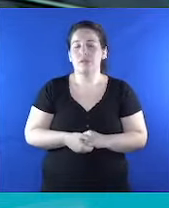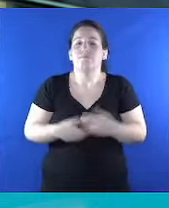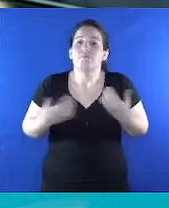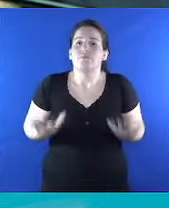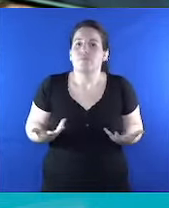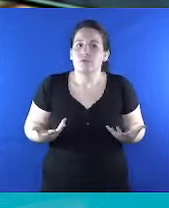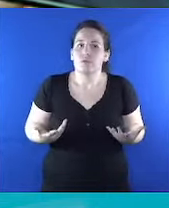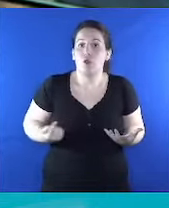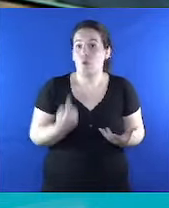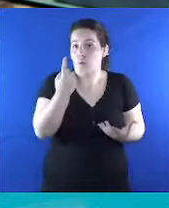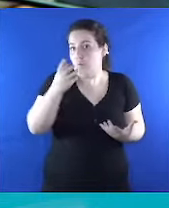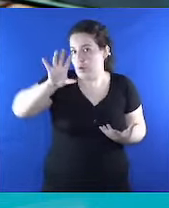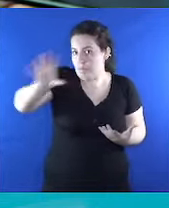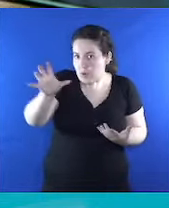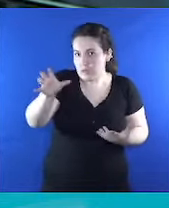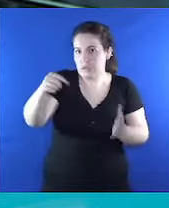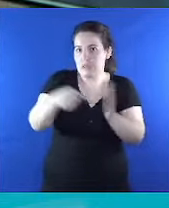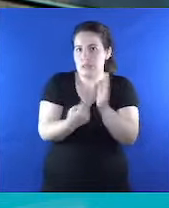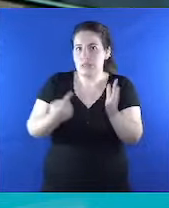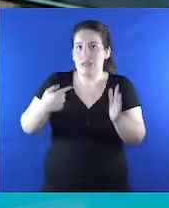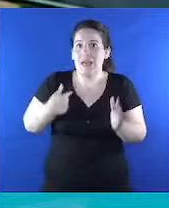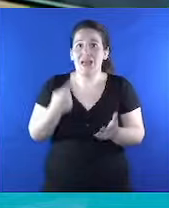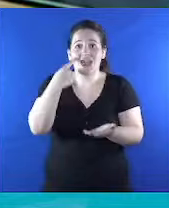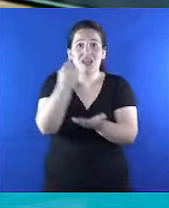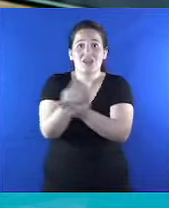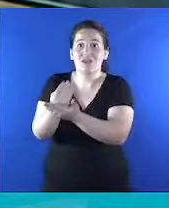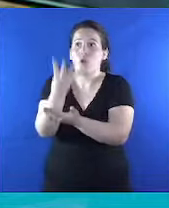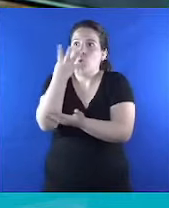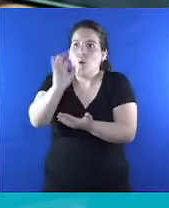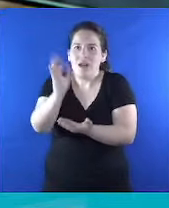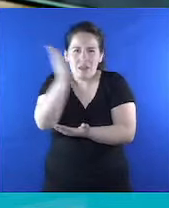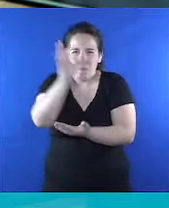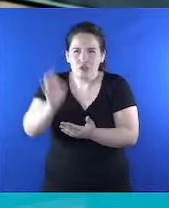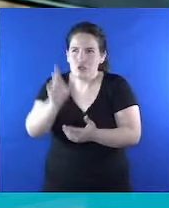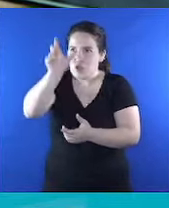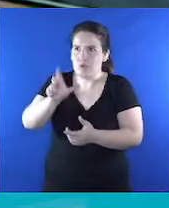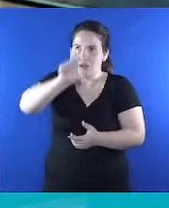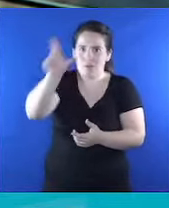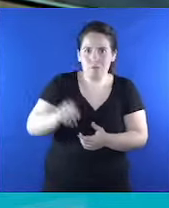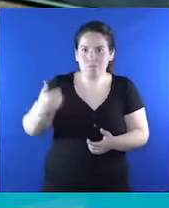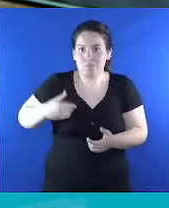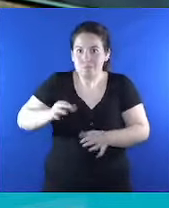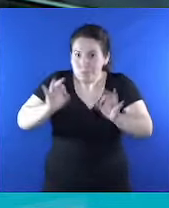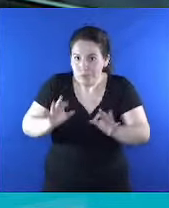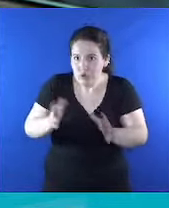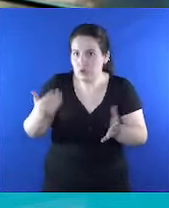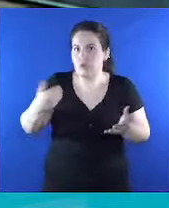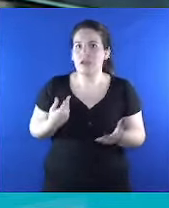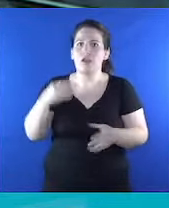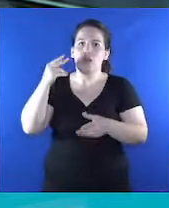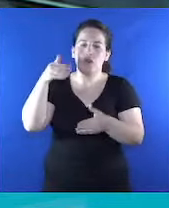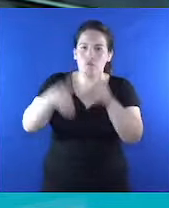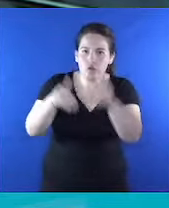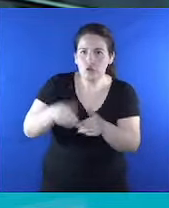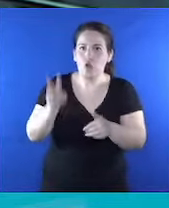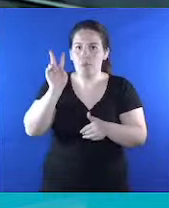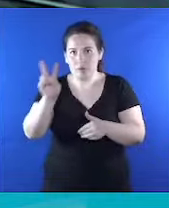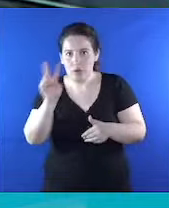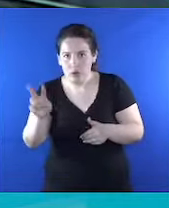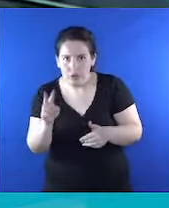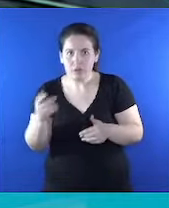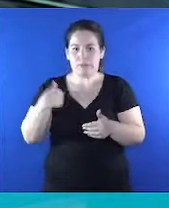entonces una provincia que donde vive el 40% de la población del país que votó al peronismo que se encuentra agredida por las